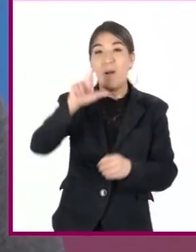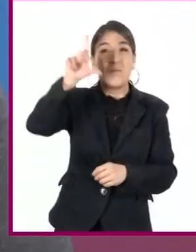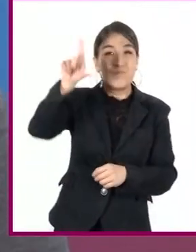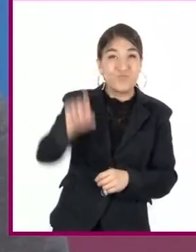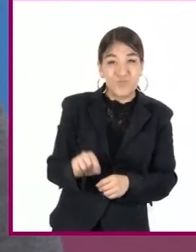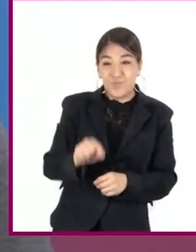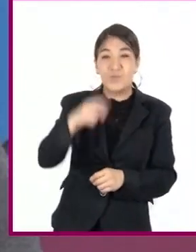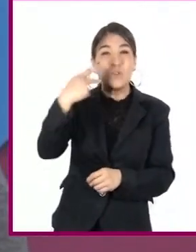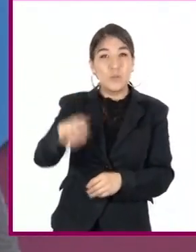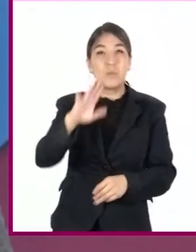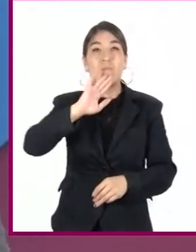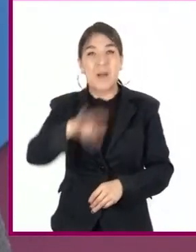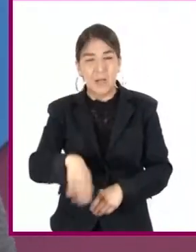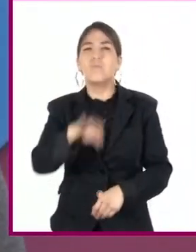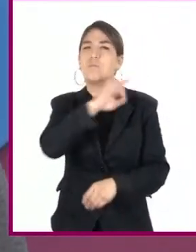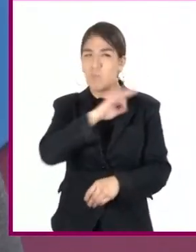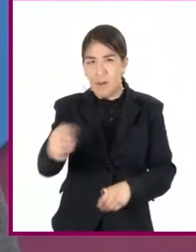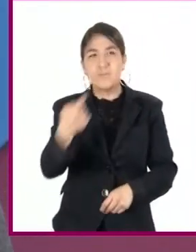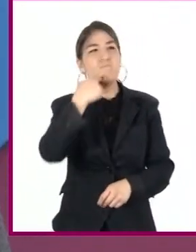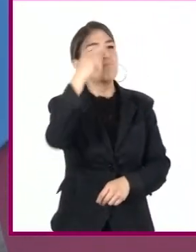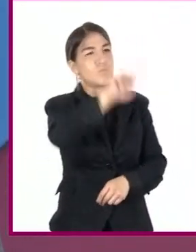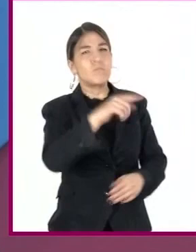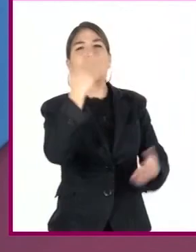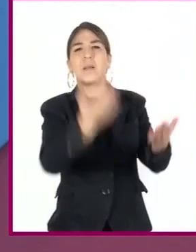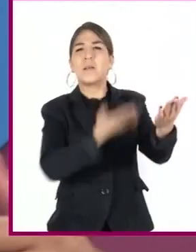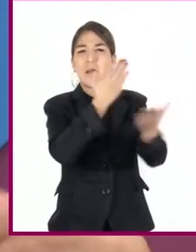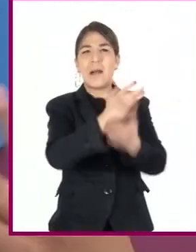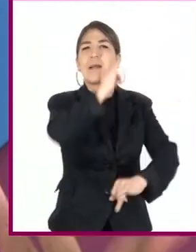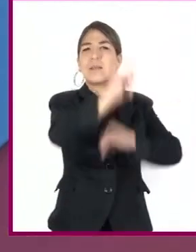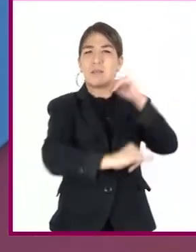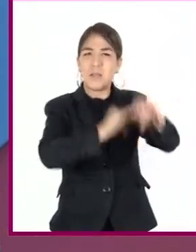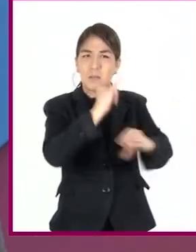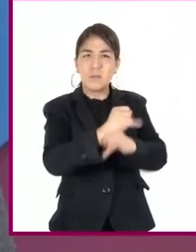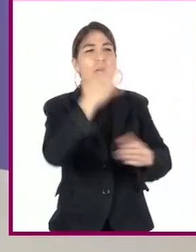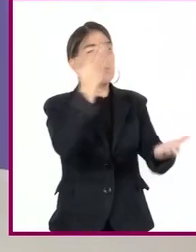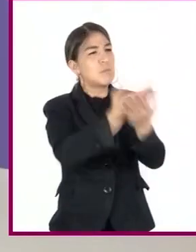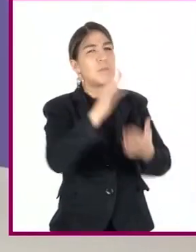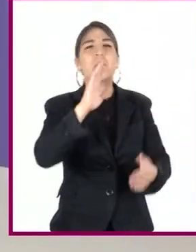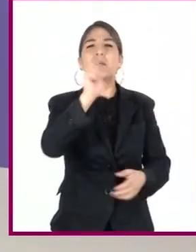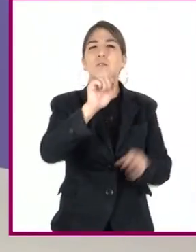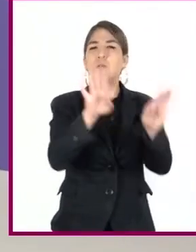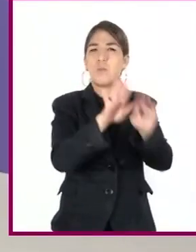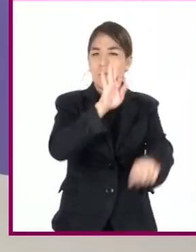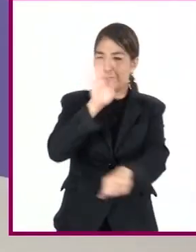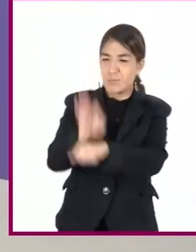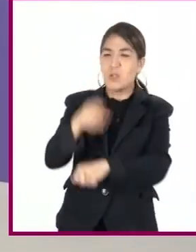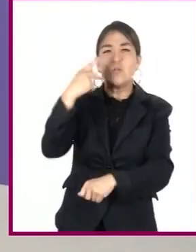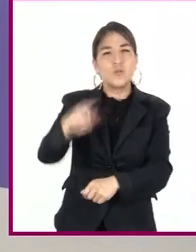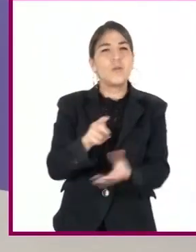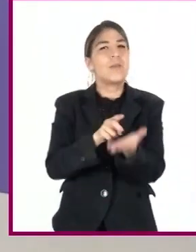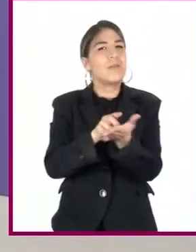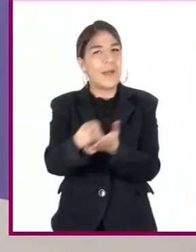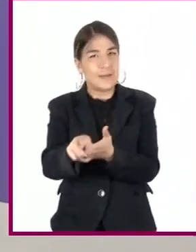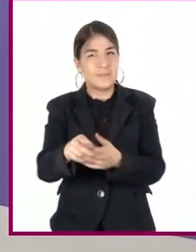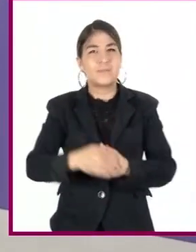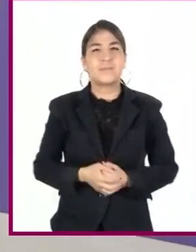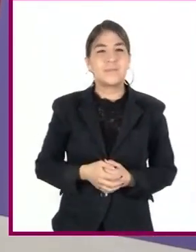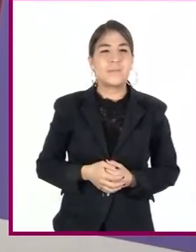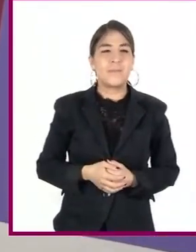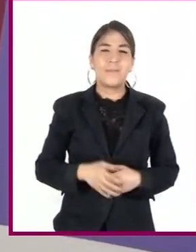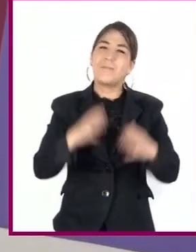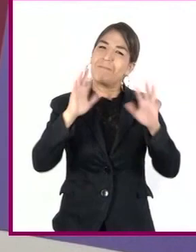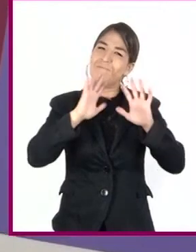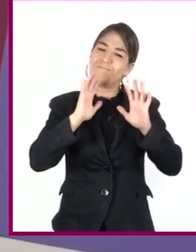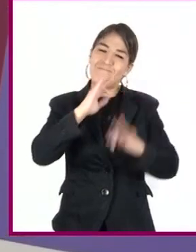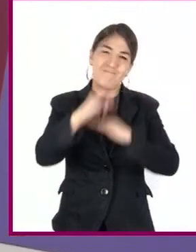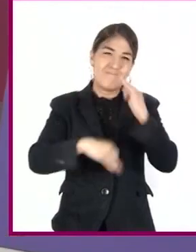internacionales como mecanismo de protección y defensa de sus garantías. Terminamos, pero aún nos queda mucho